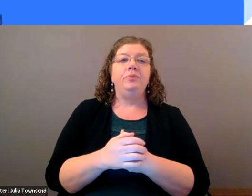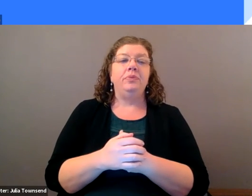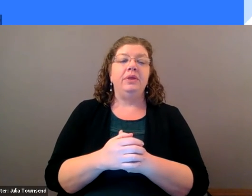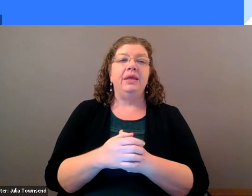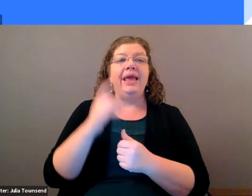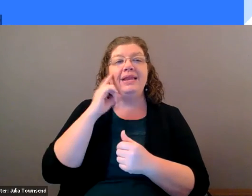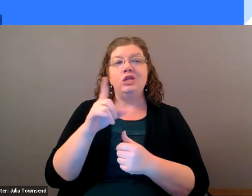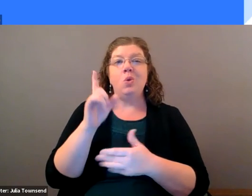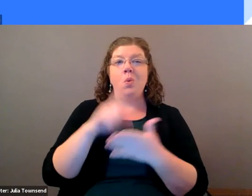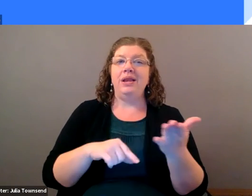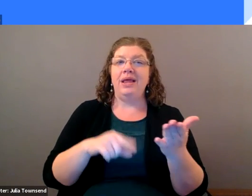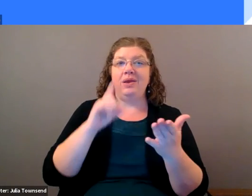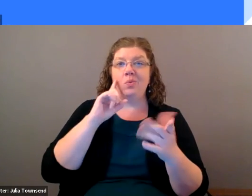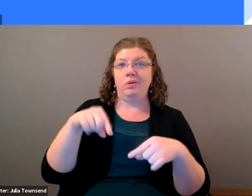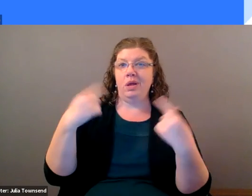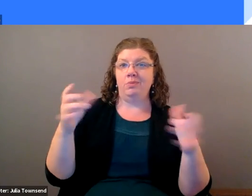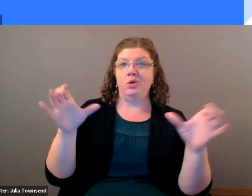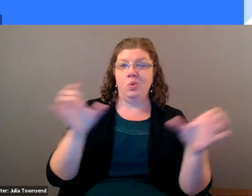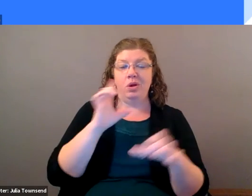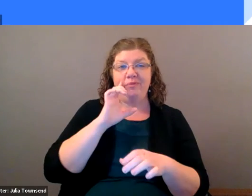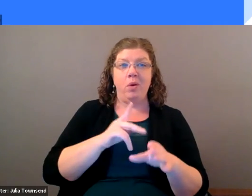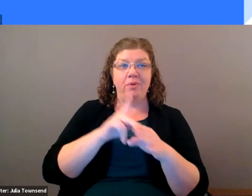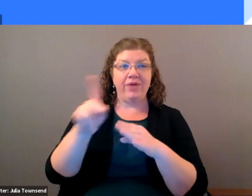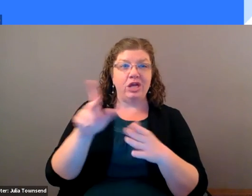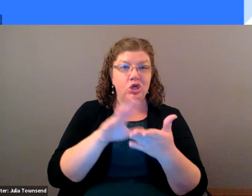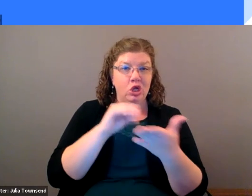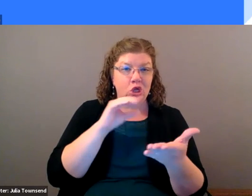Y desde el 2016 hemos tenido